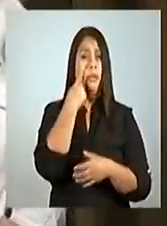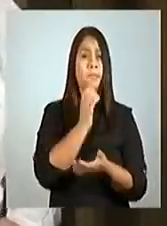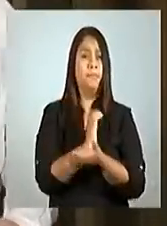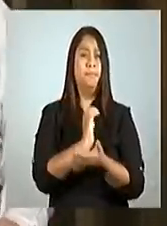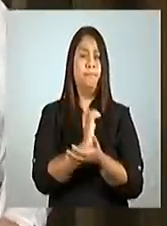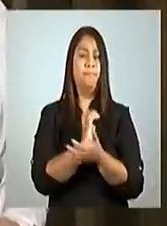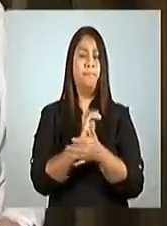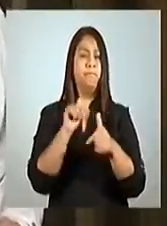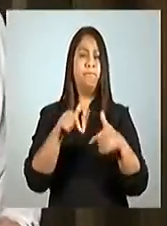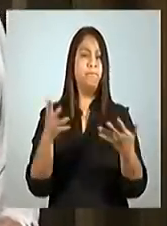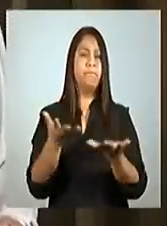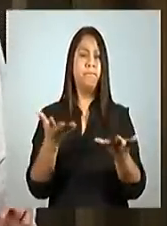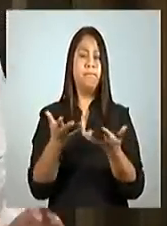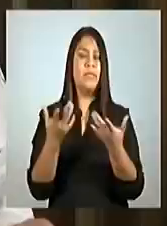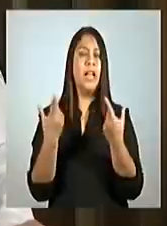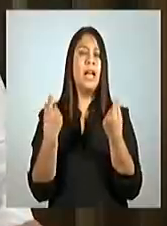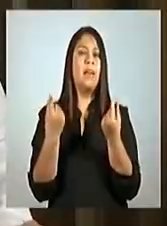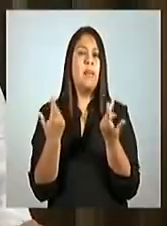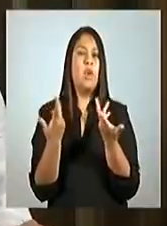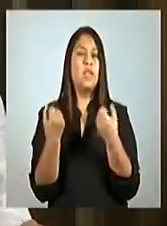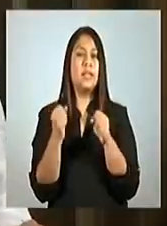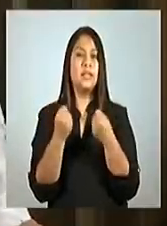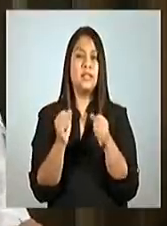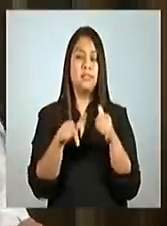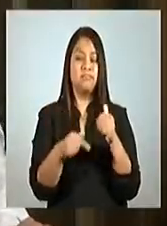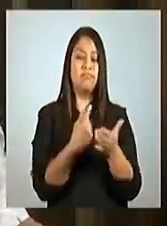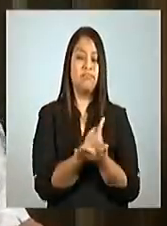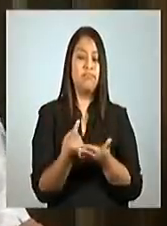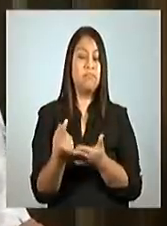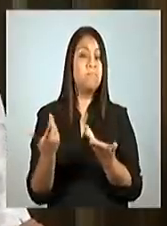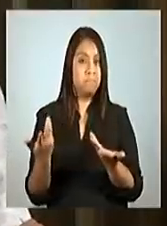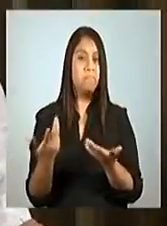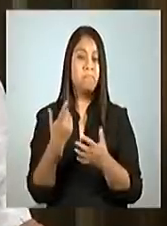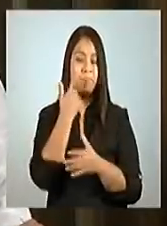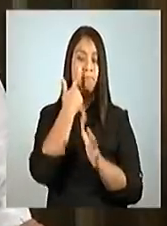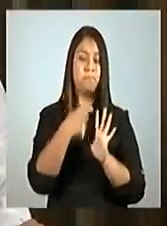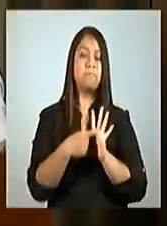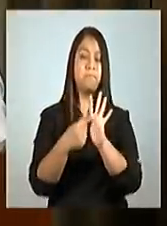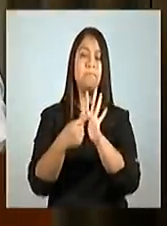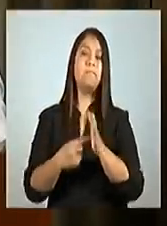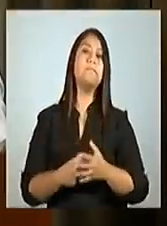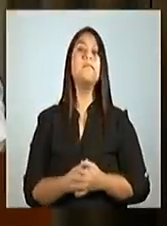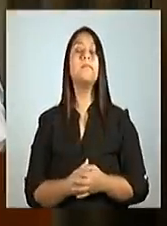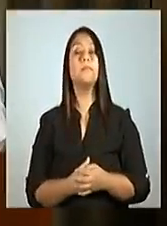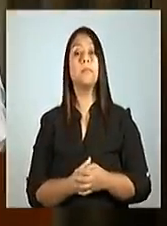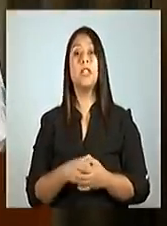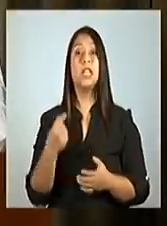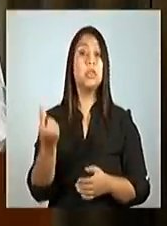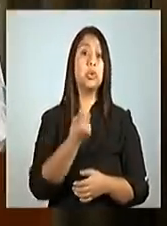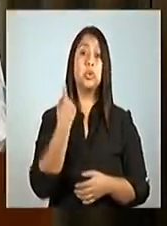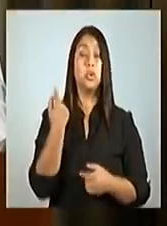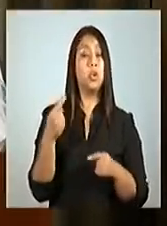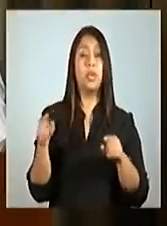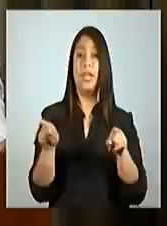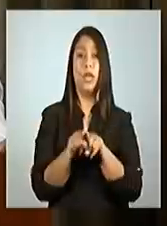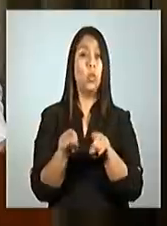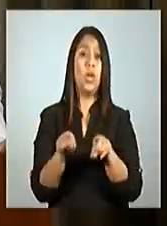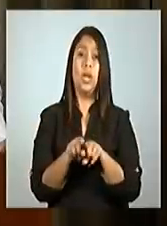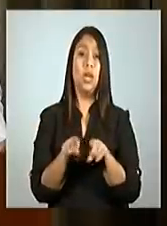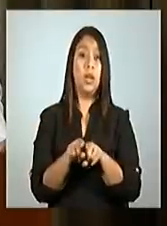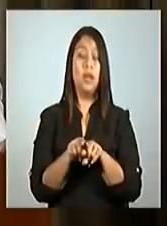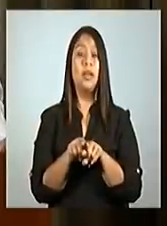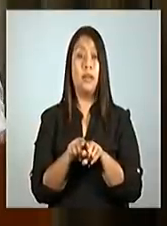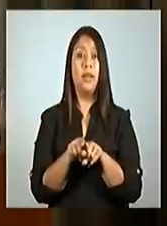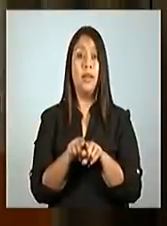estaban esperando, las disposiciones presidenciales para esta semana. Todo sigue exactamente